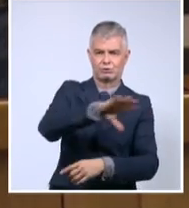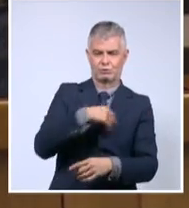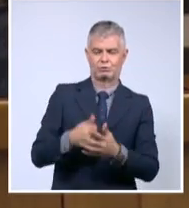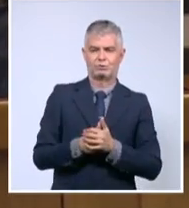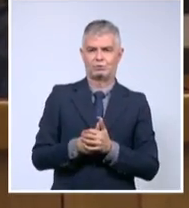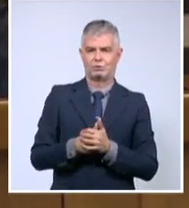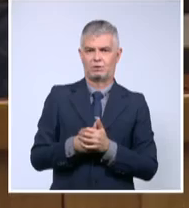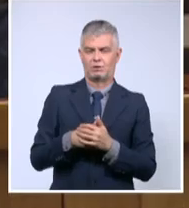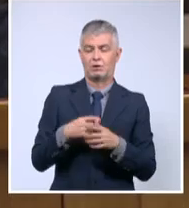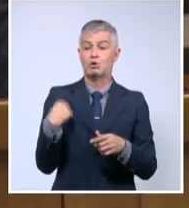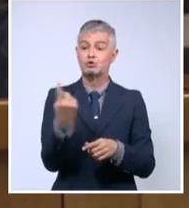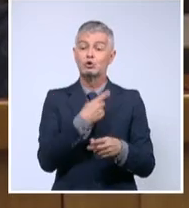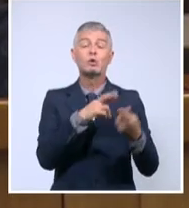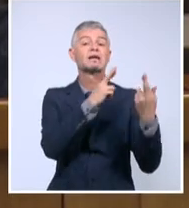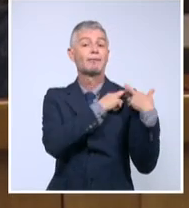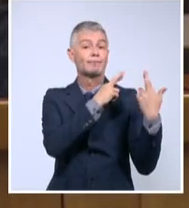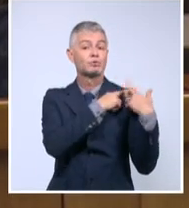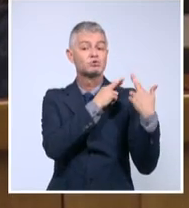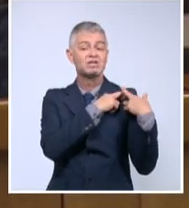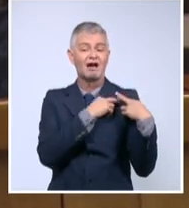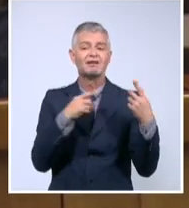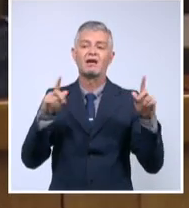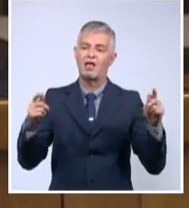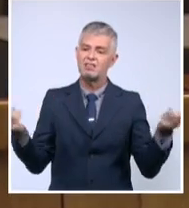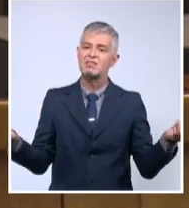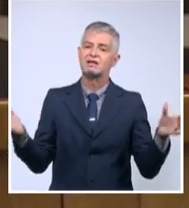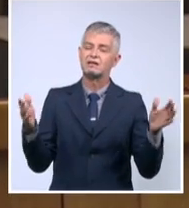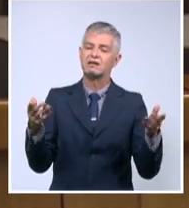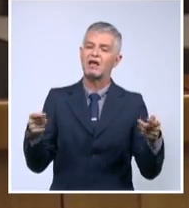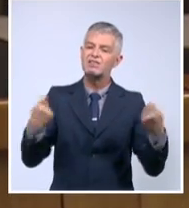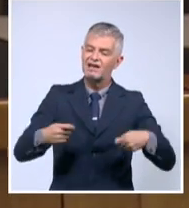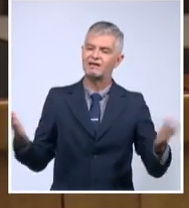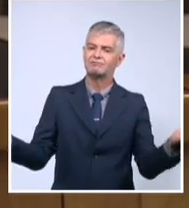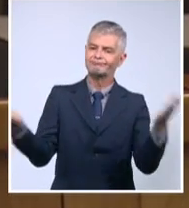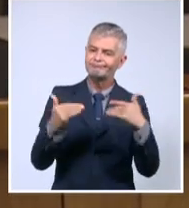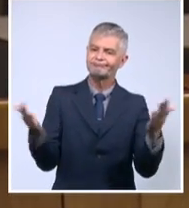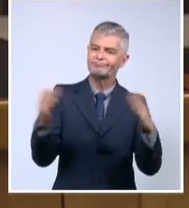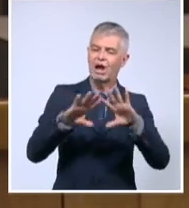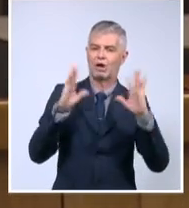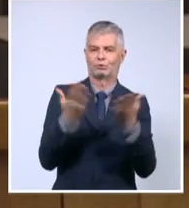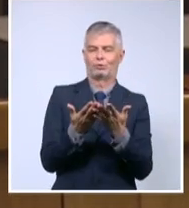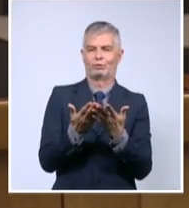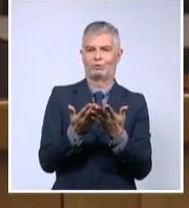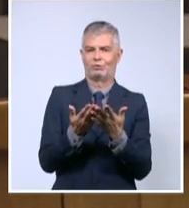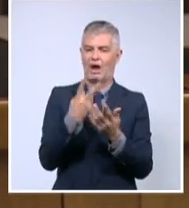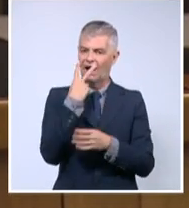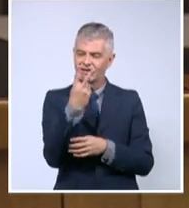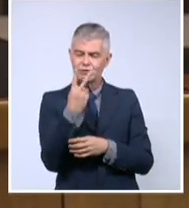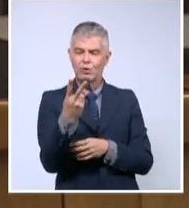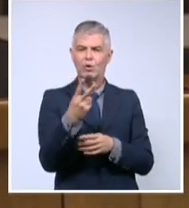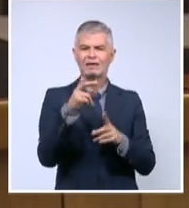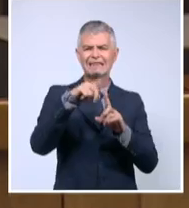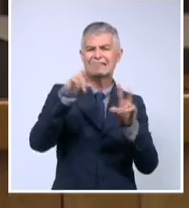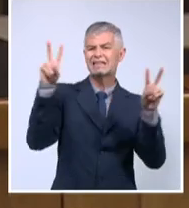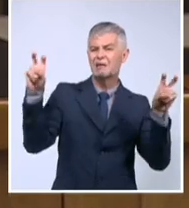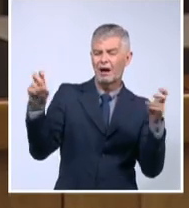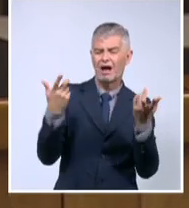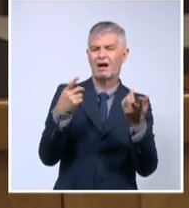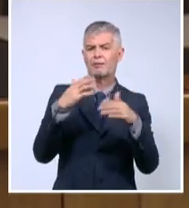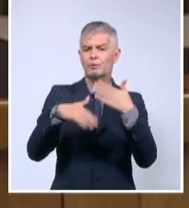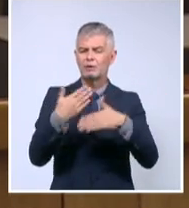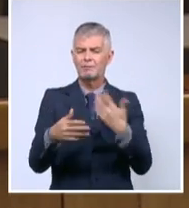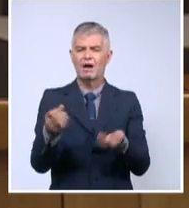sumarlos. Abordar sin cortapisas el debate y la atención a temas sociales como la marginalidad, la